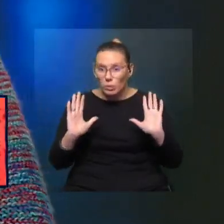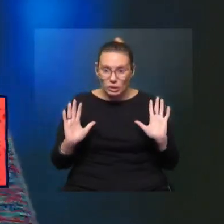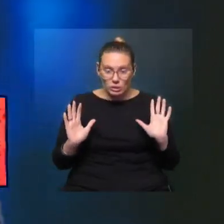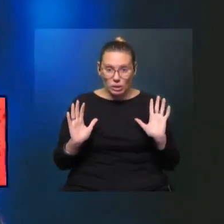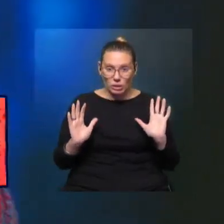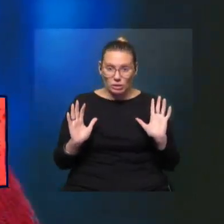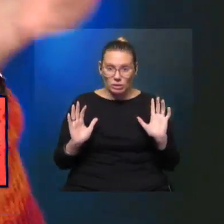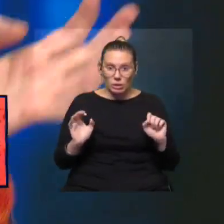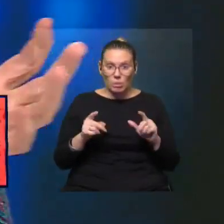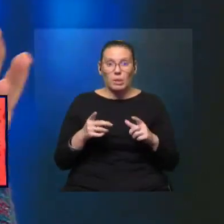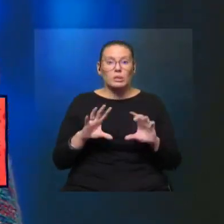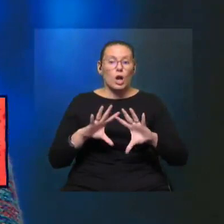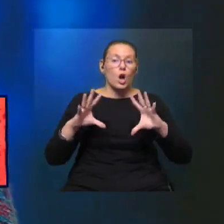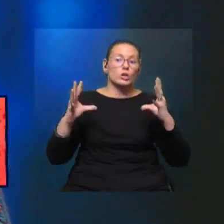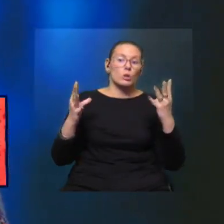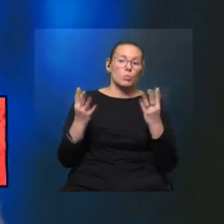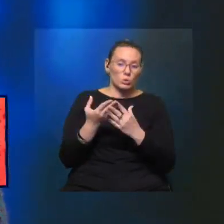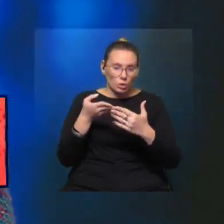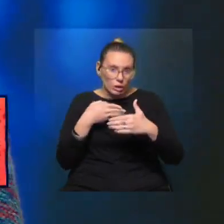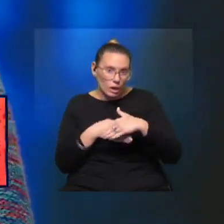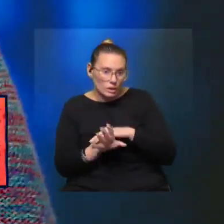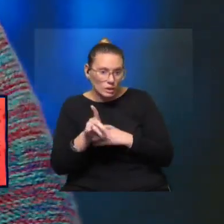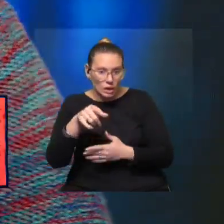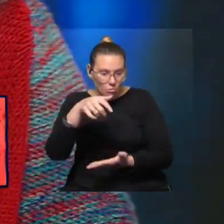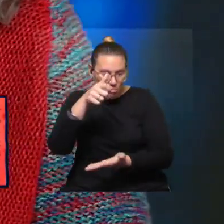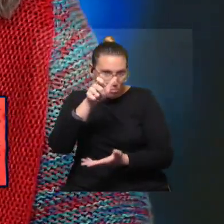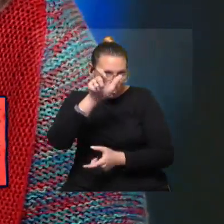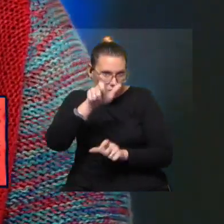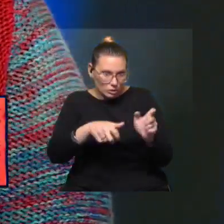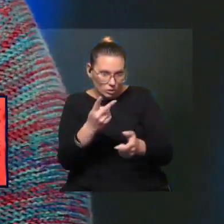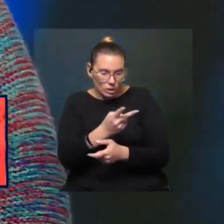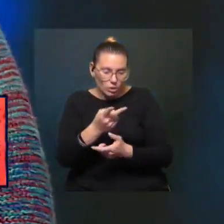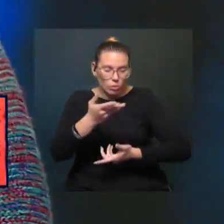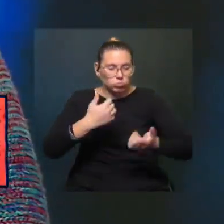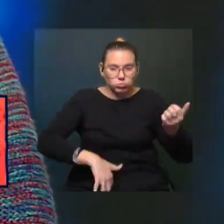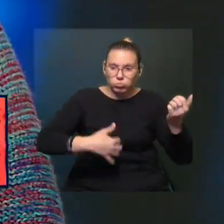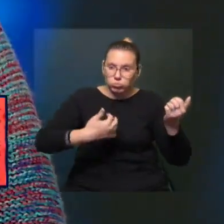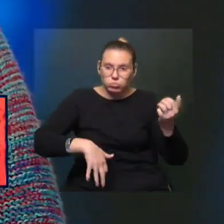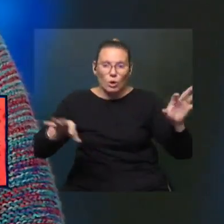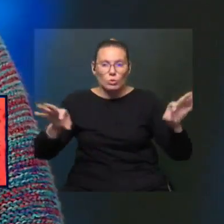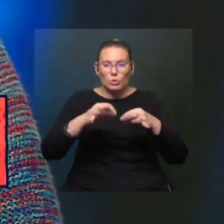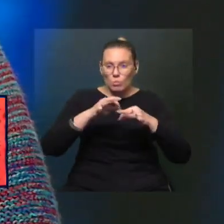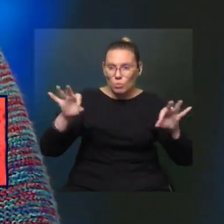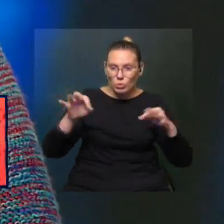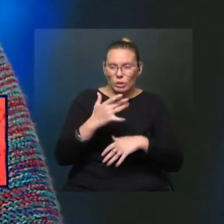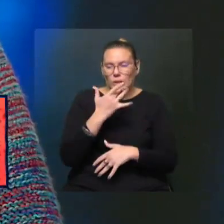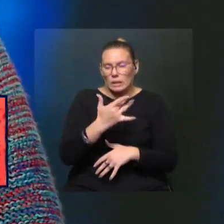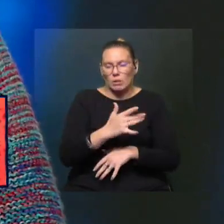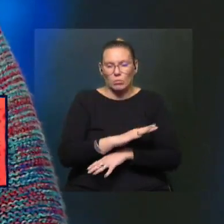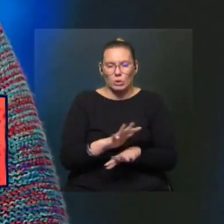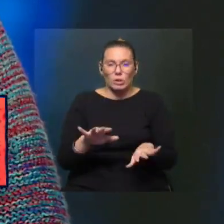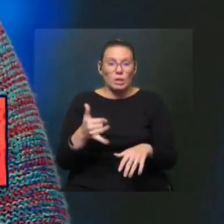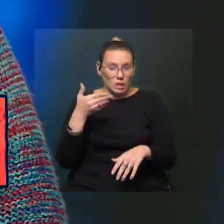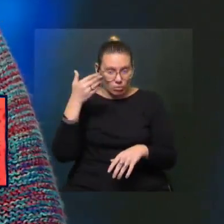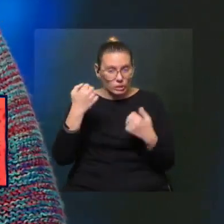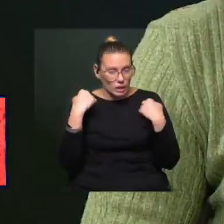va a ser ese mundo inmersivo con ellos ahí adentro interactuando con su música que es una maravilla vos